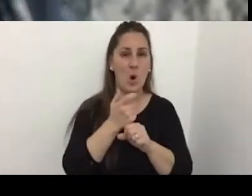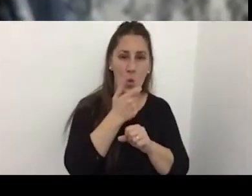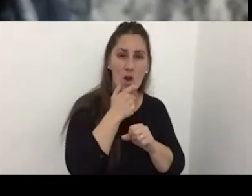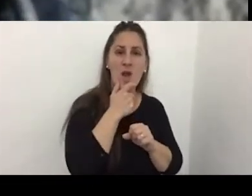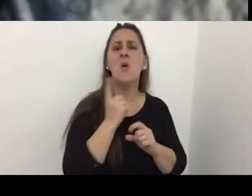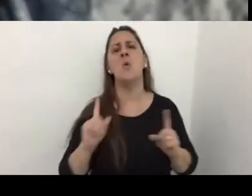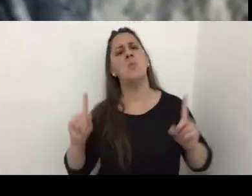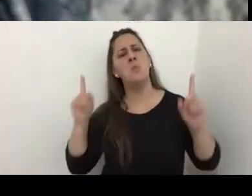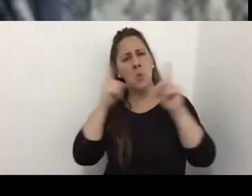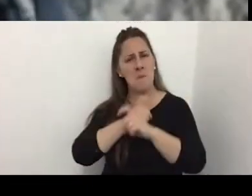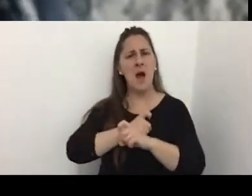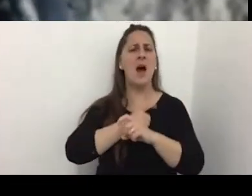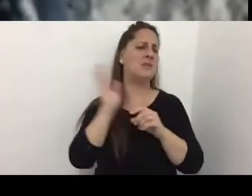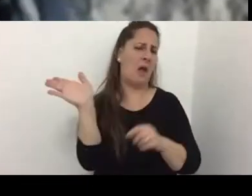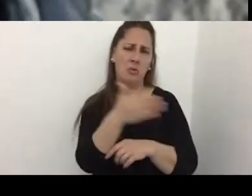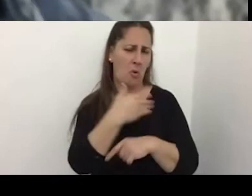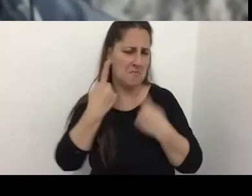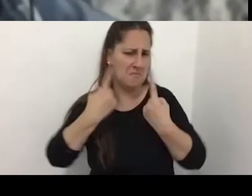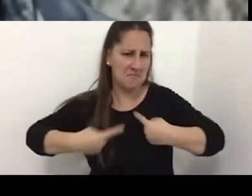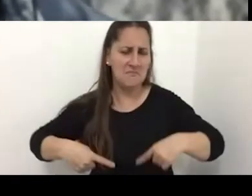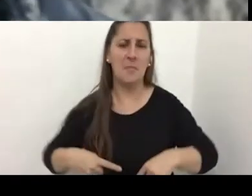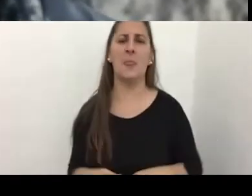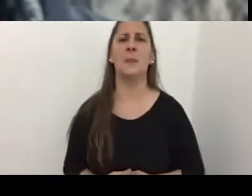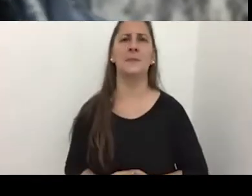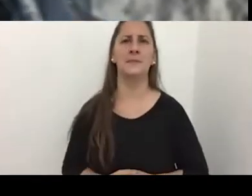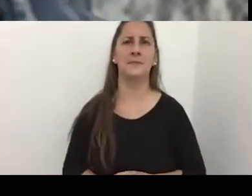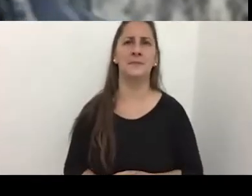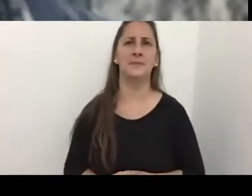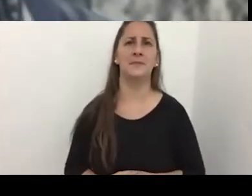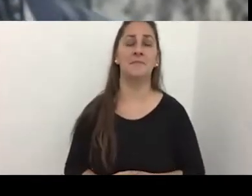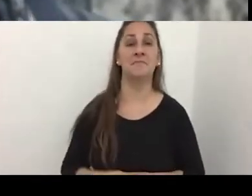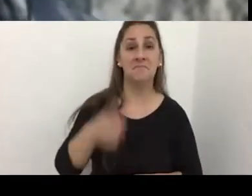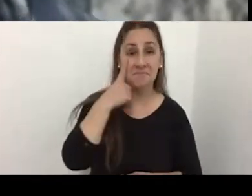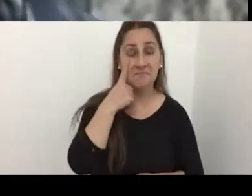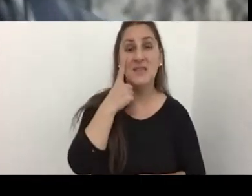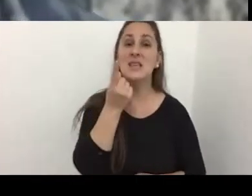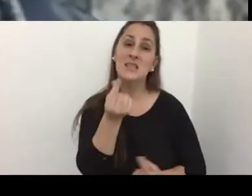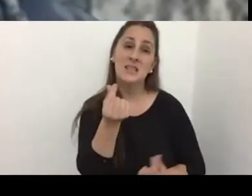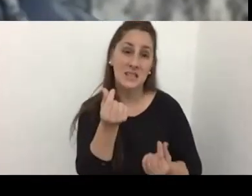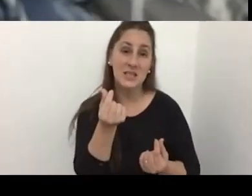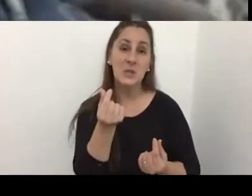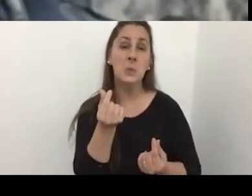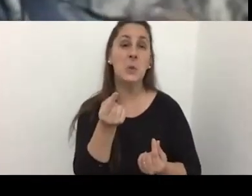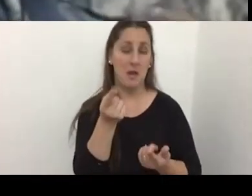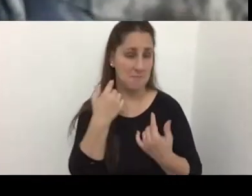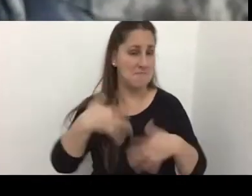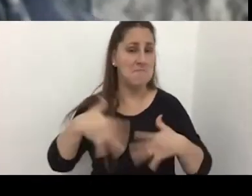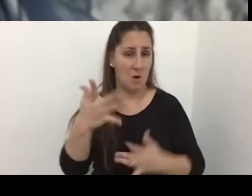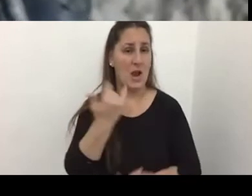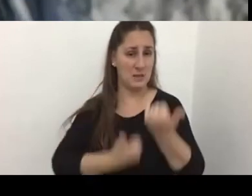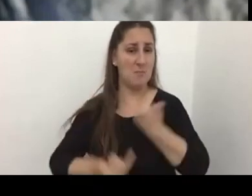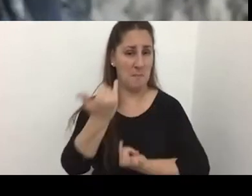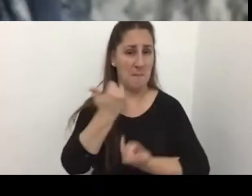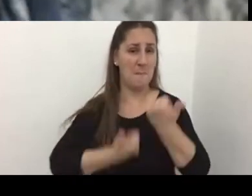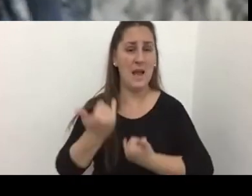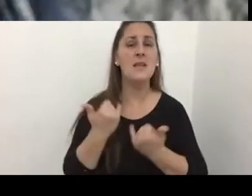y por todo lo que hay ahí. Entonces, fíjate si sirve lo que vos explicaste, que ya desde